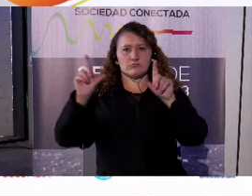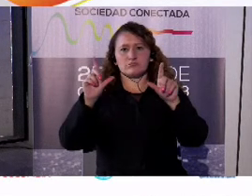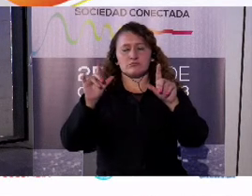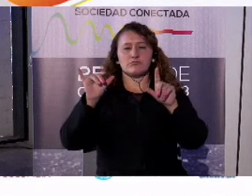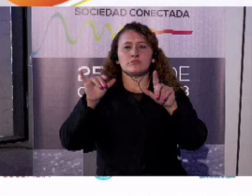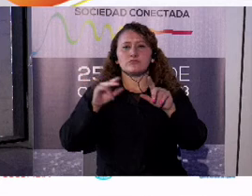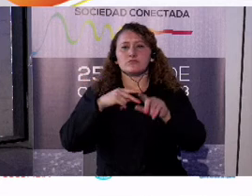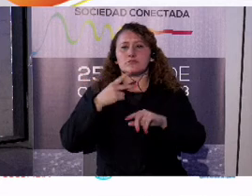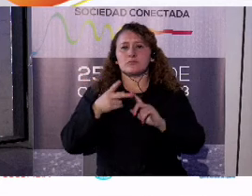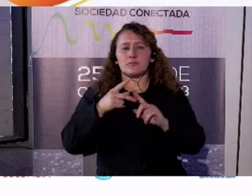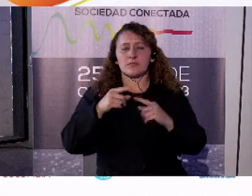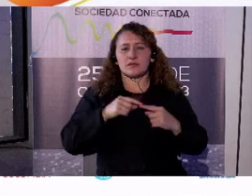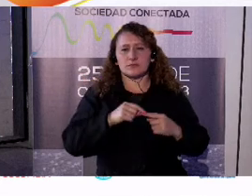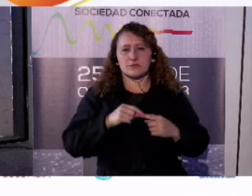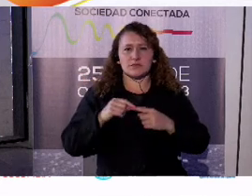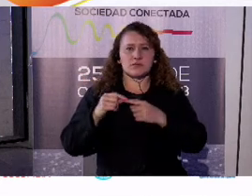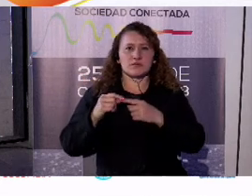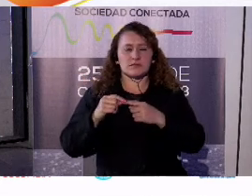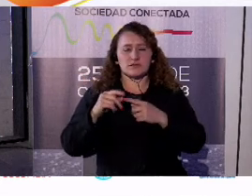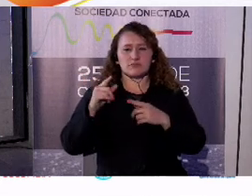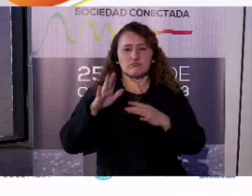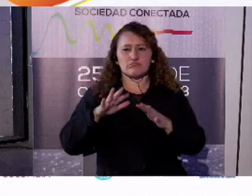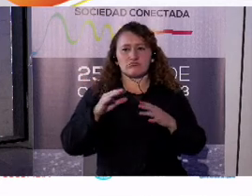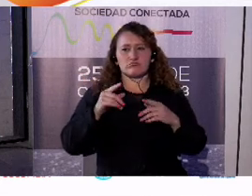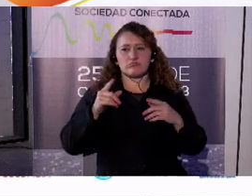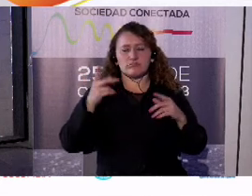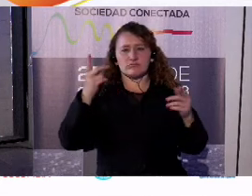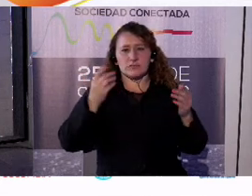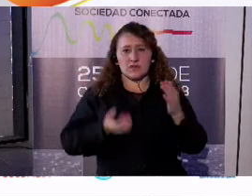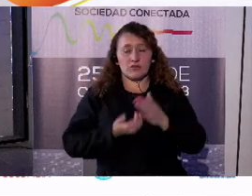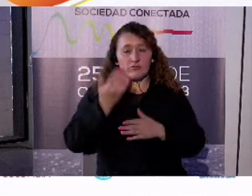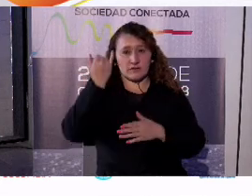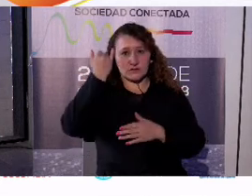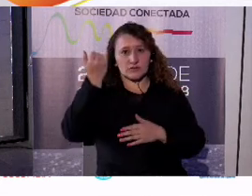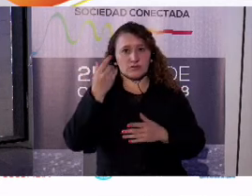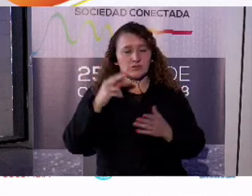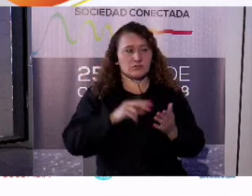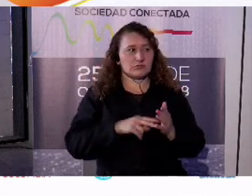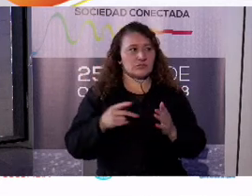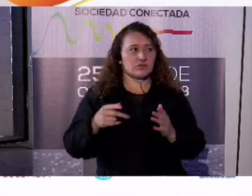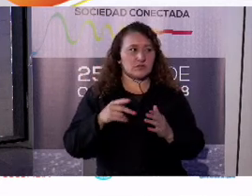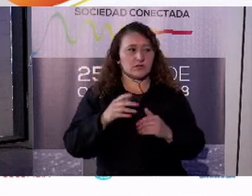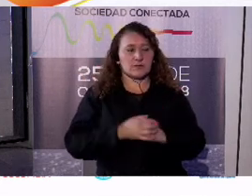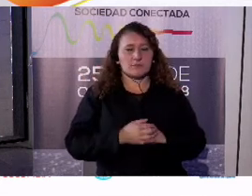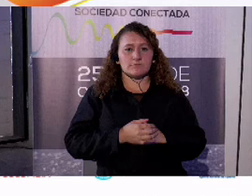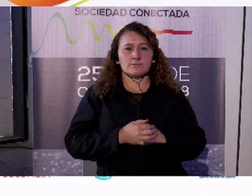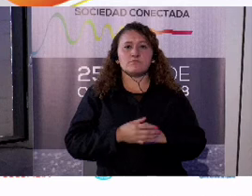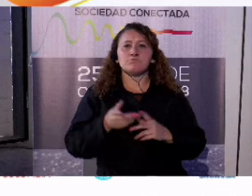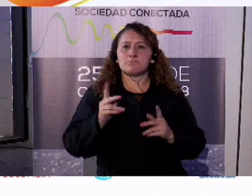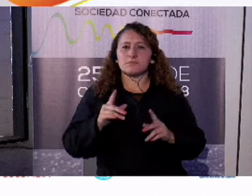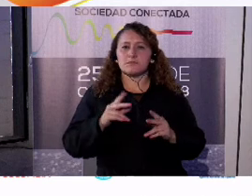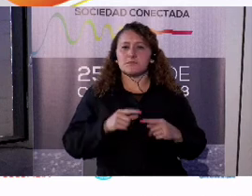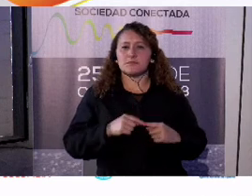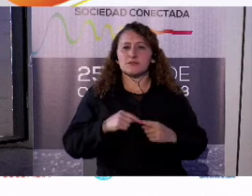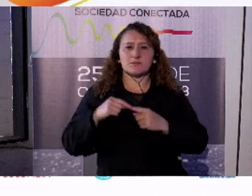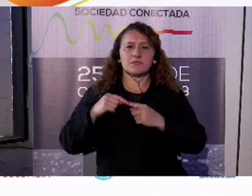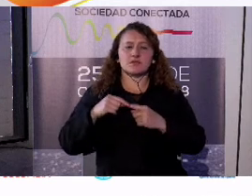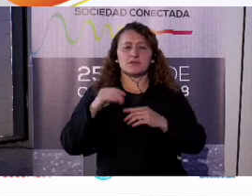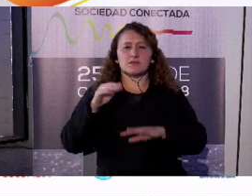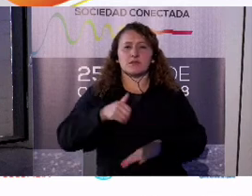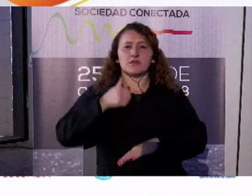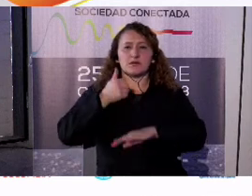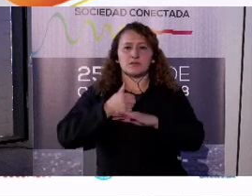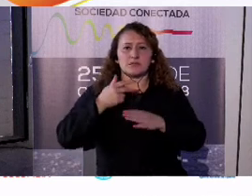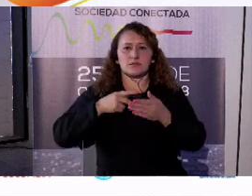estratégica en innovación tecnológica de unicamp así como una especialización en gerencia de